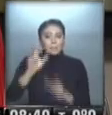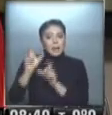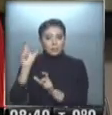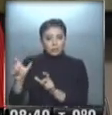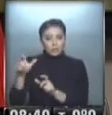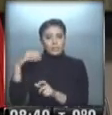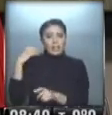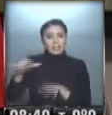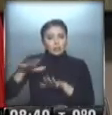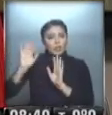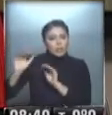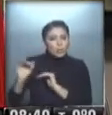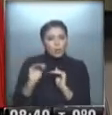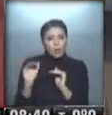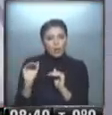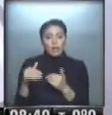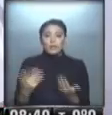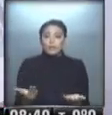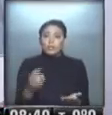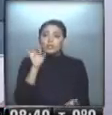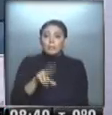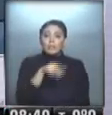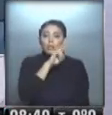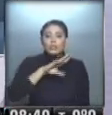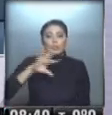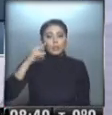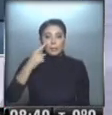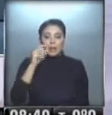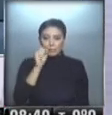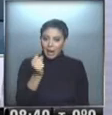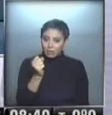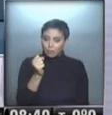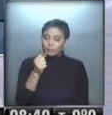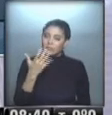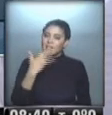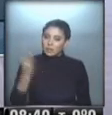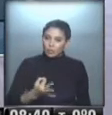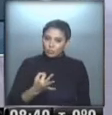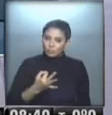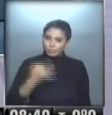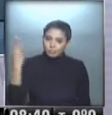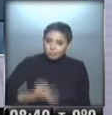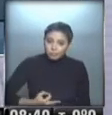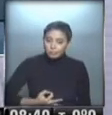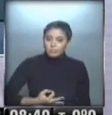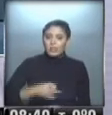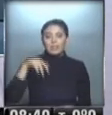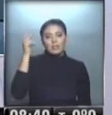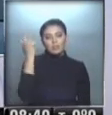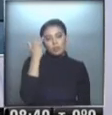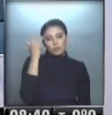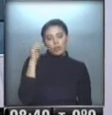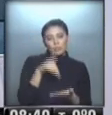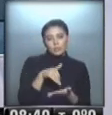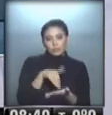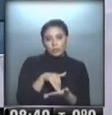estar en esa situación con lo cual ha devuelto 250 mil pesos pero probablemente tendría que haber devuelto 18 millones